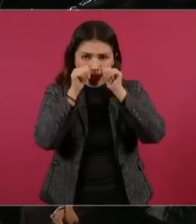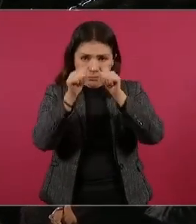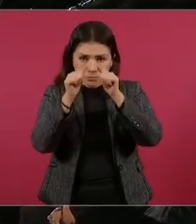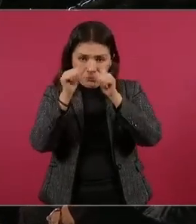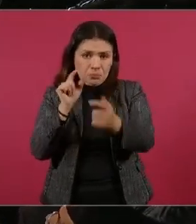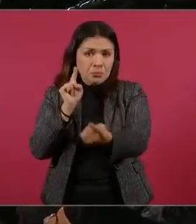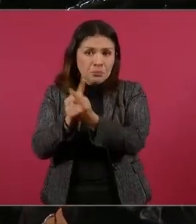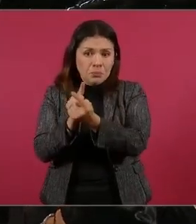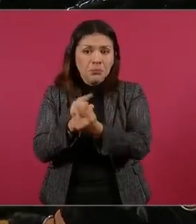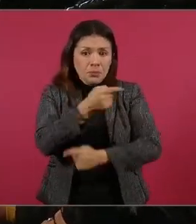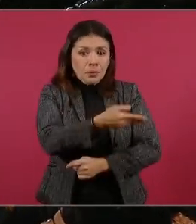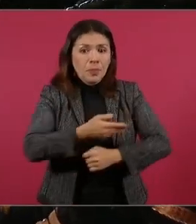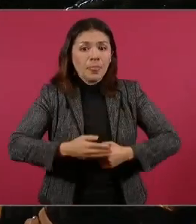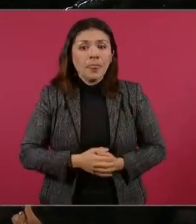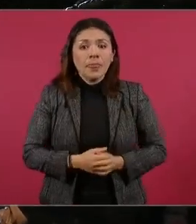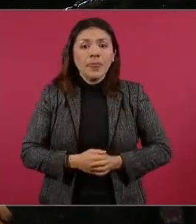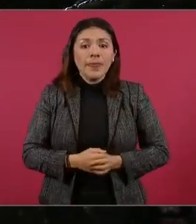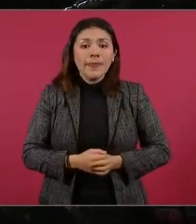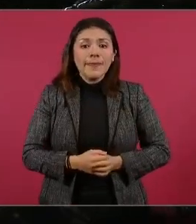tú los atiendes